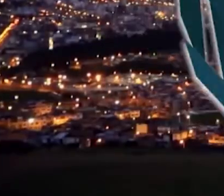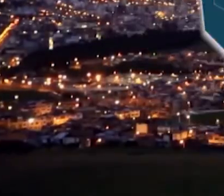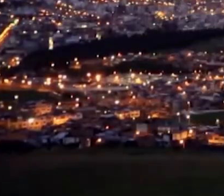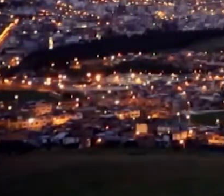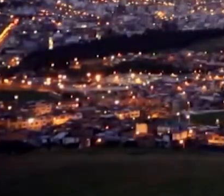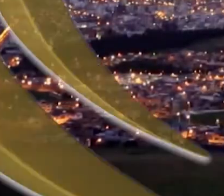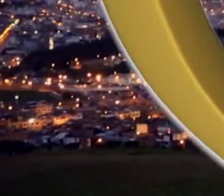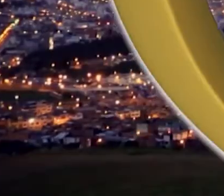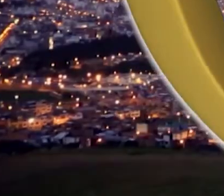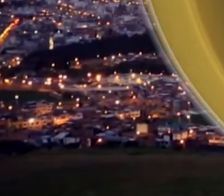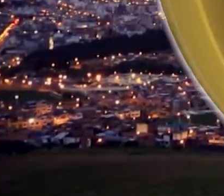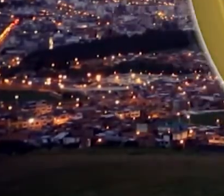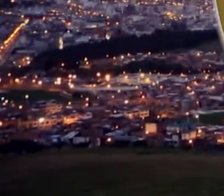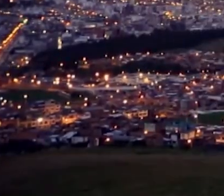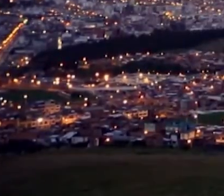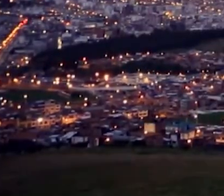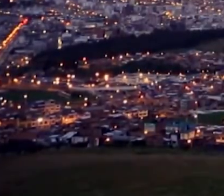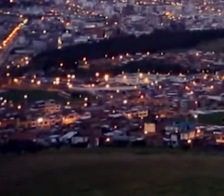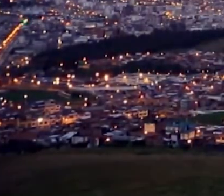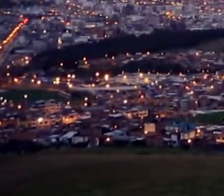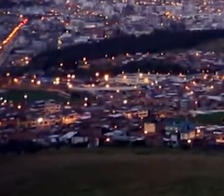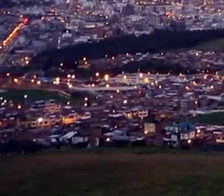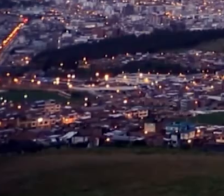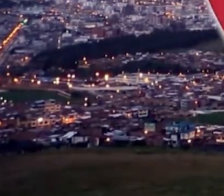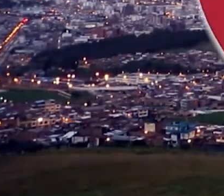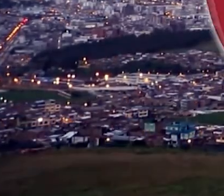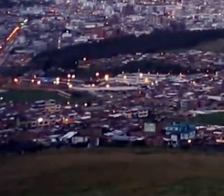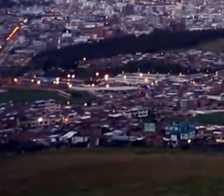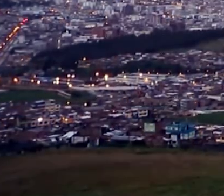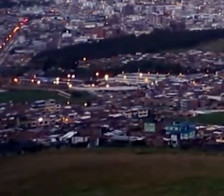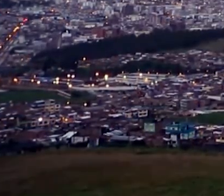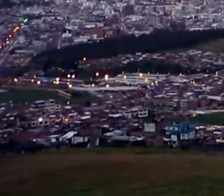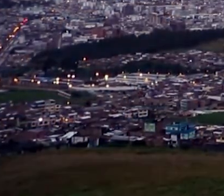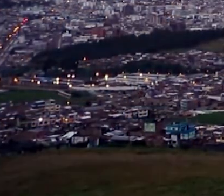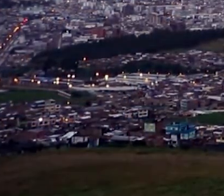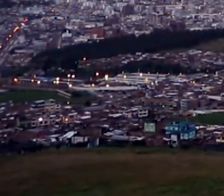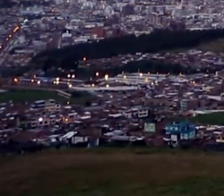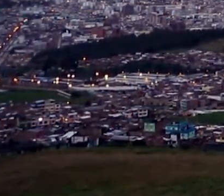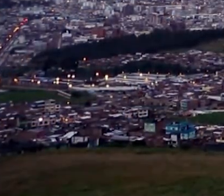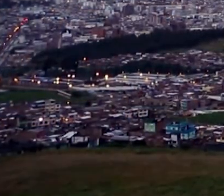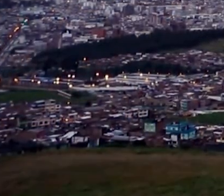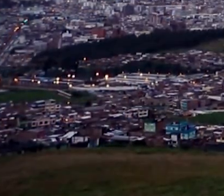Usted está viendo CNC Pasto, con la mejor programación de la